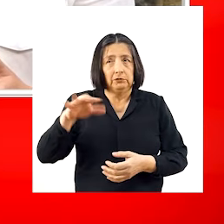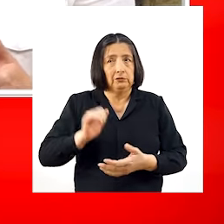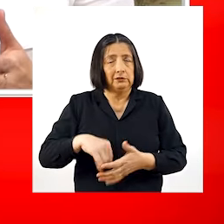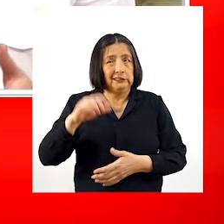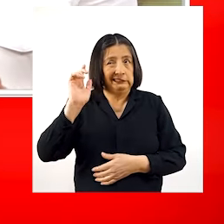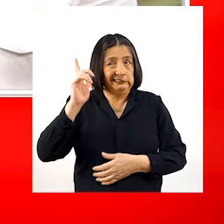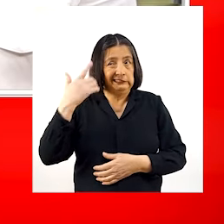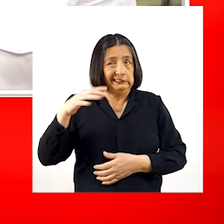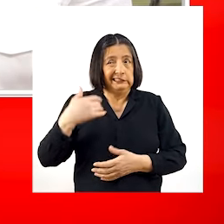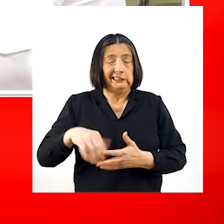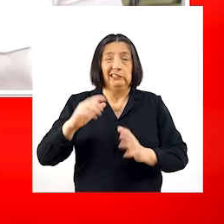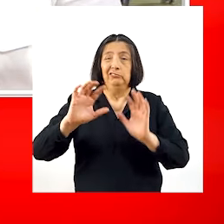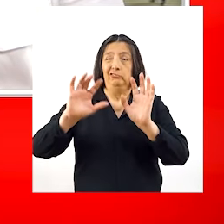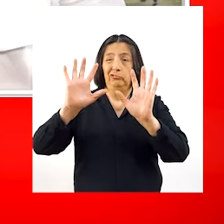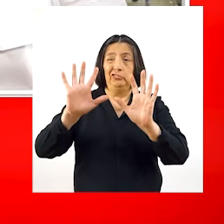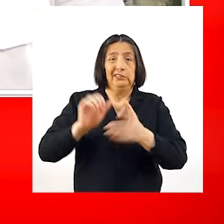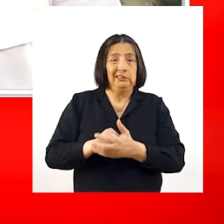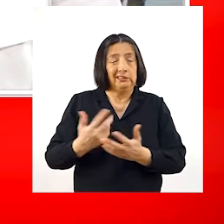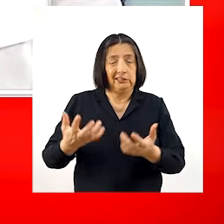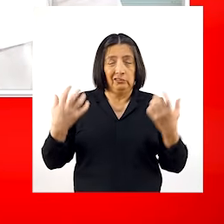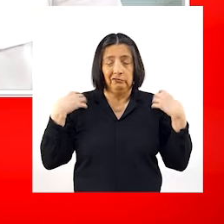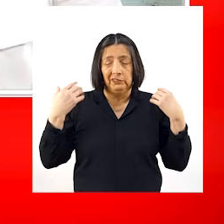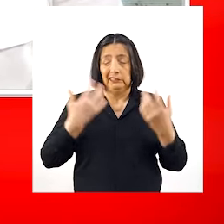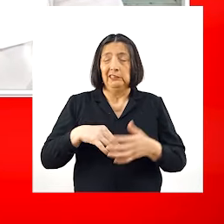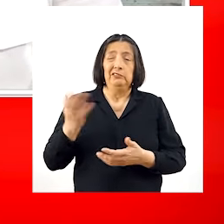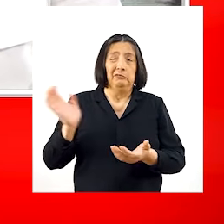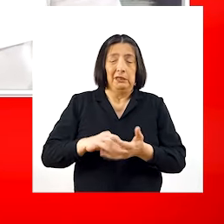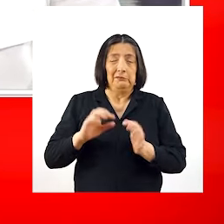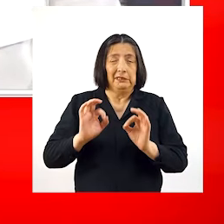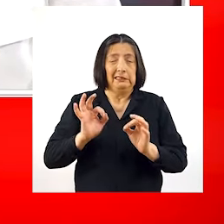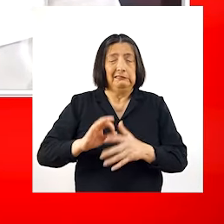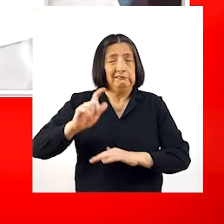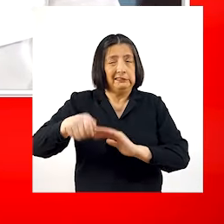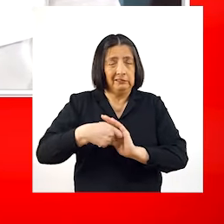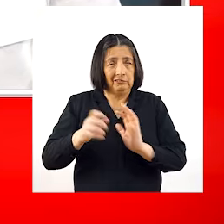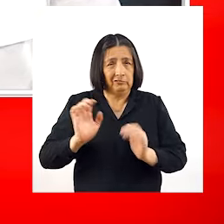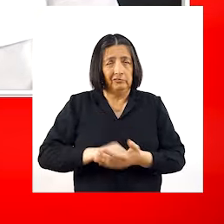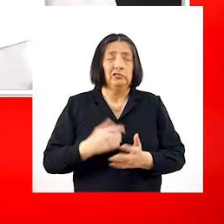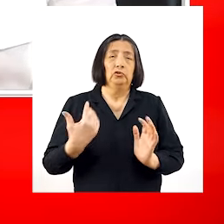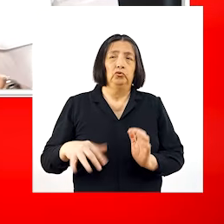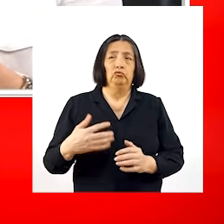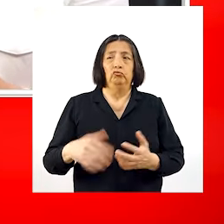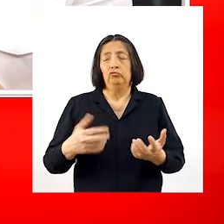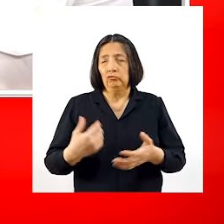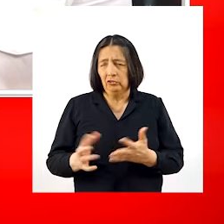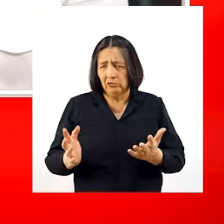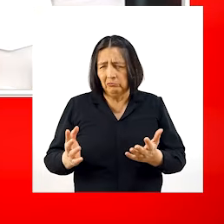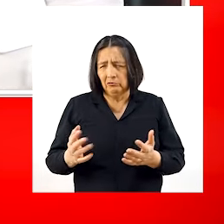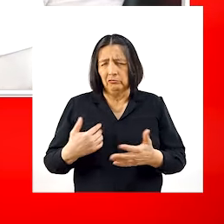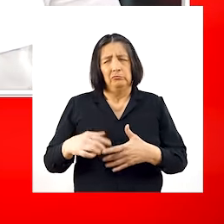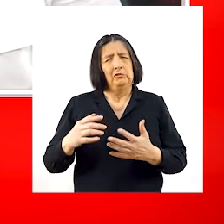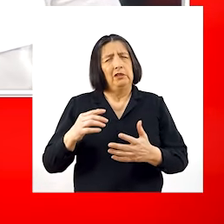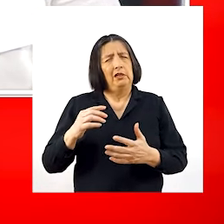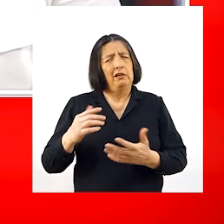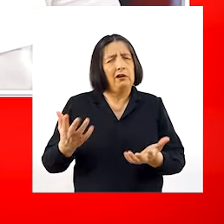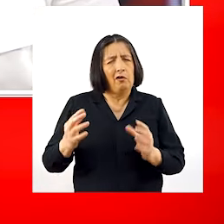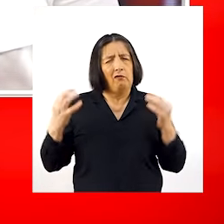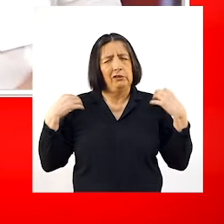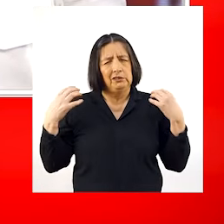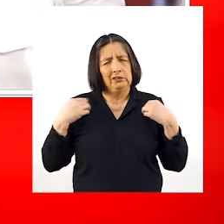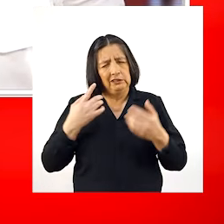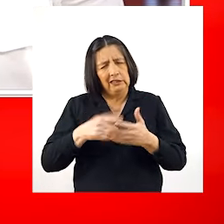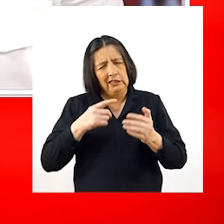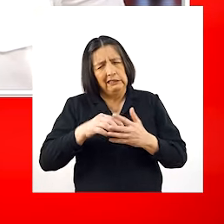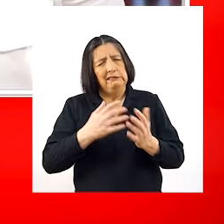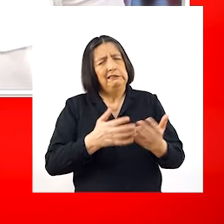Nacional está liderando este top 10 de entidades con mayores riesgos de corrupción, una entidad muy cercana a la ciudadanía